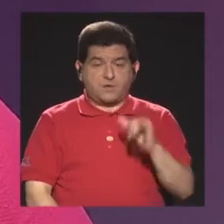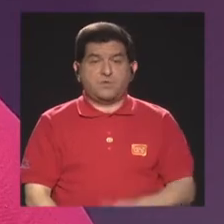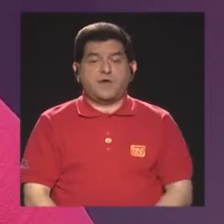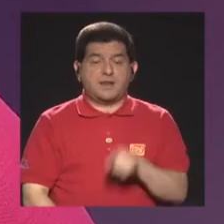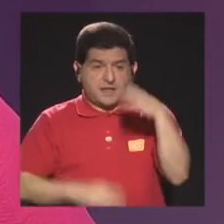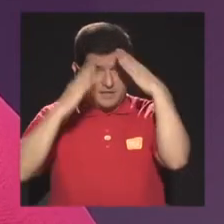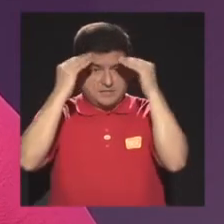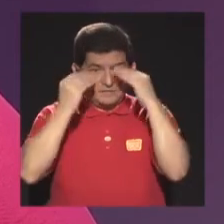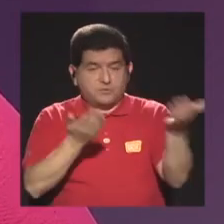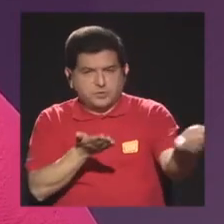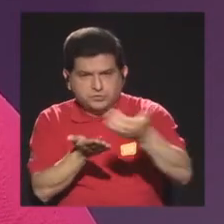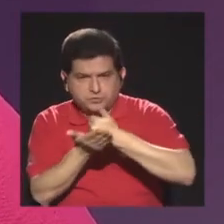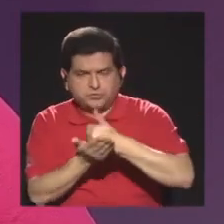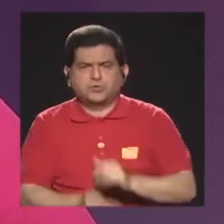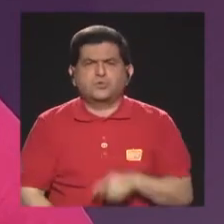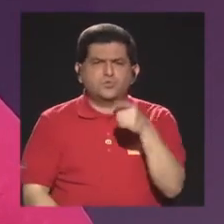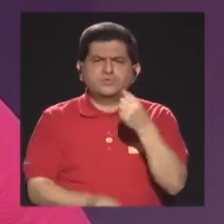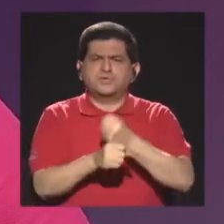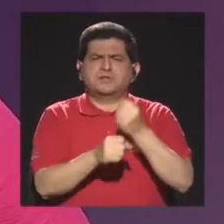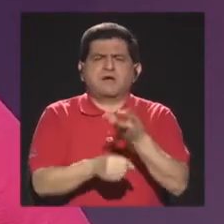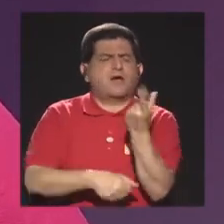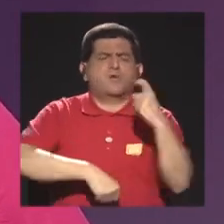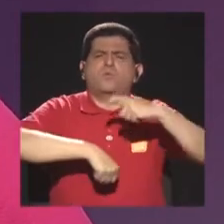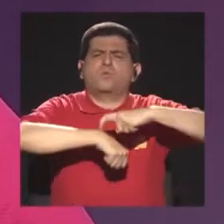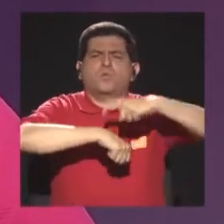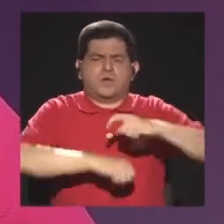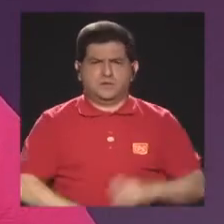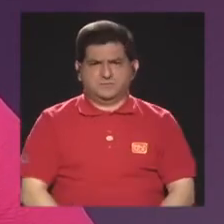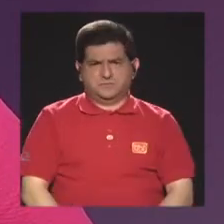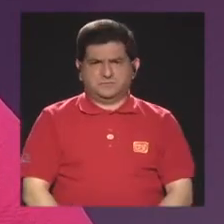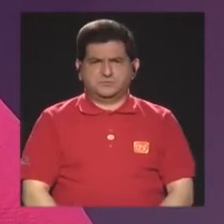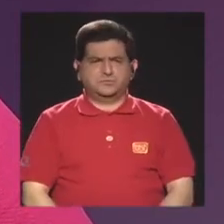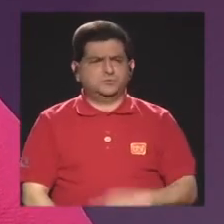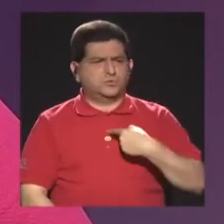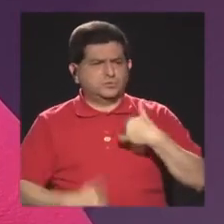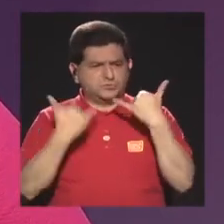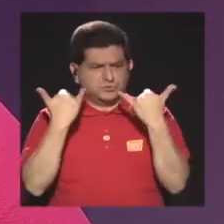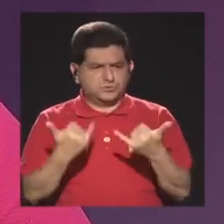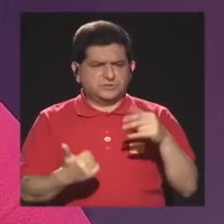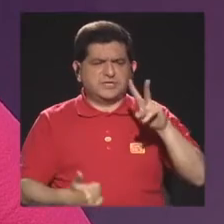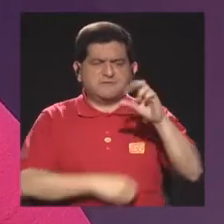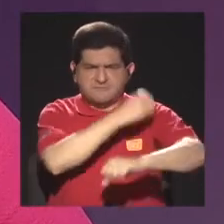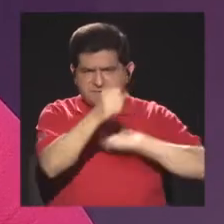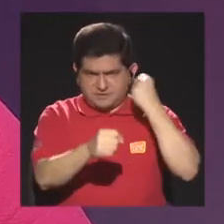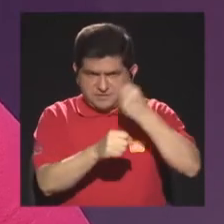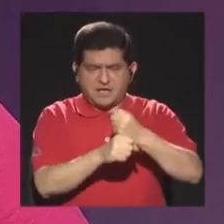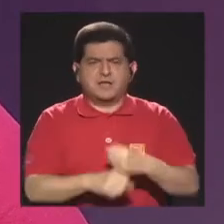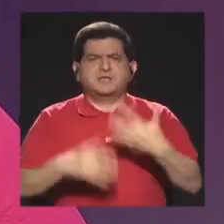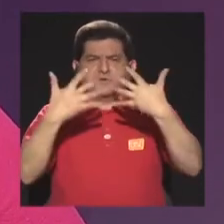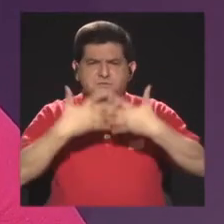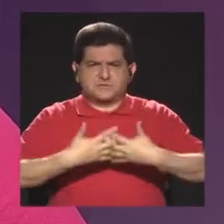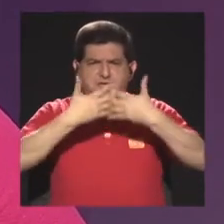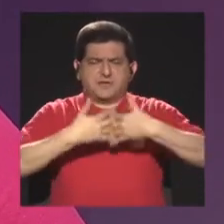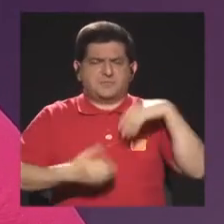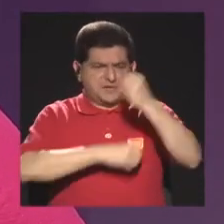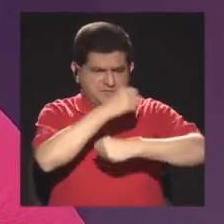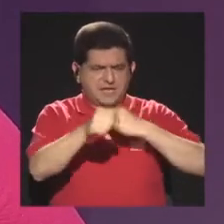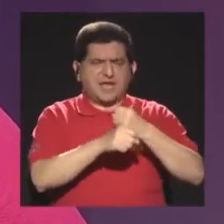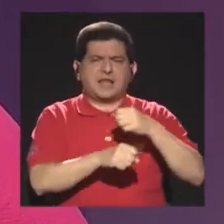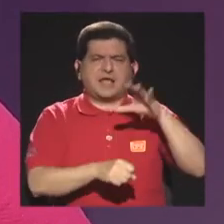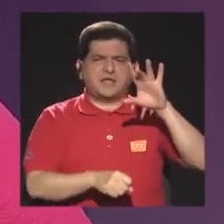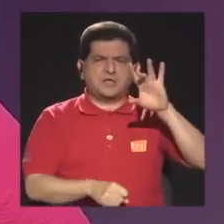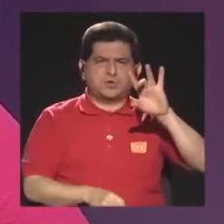recoge. ¿Hace cuánto trabaja usted en eso? Oh, tengo como ya casi 20 años, estoy en la empresa desde el